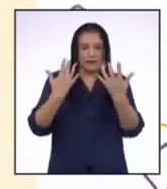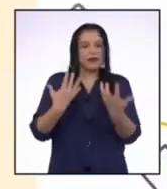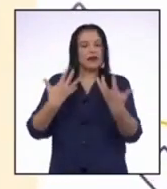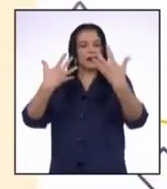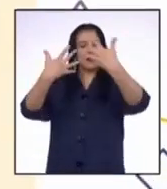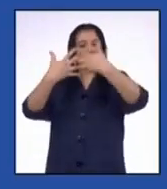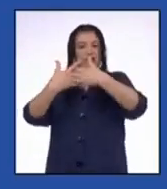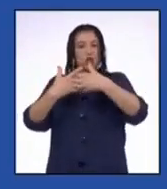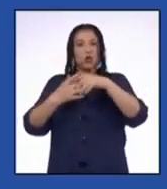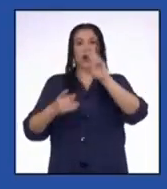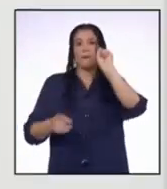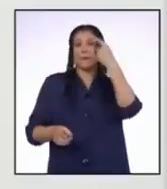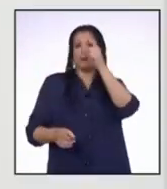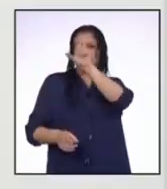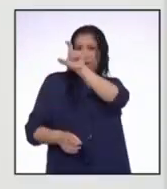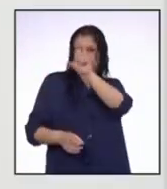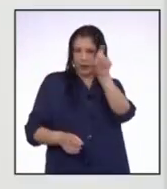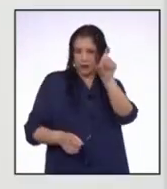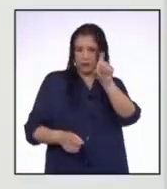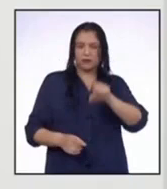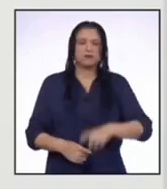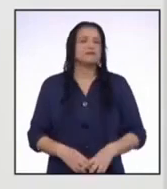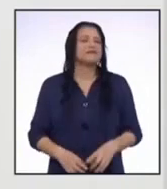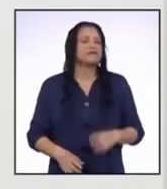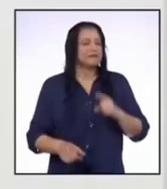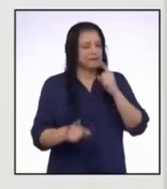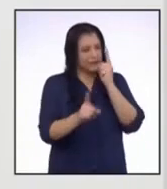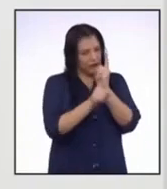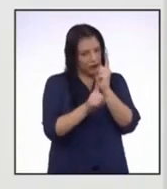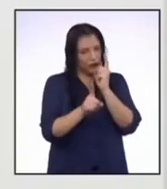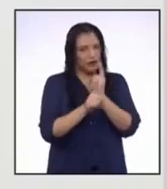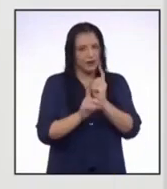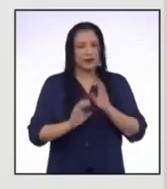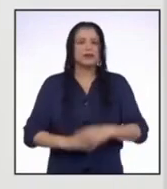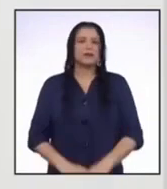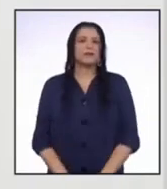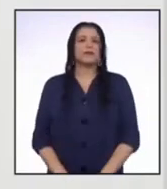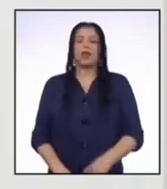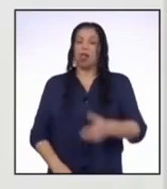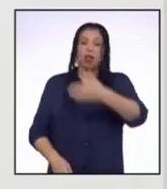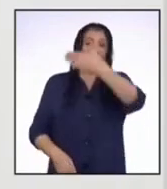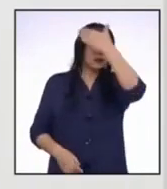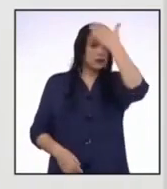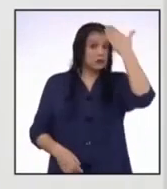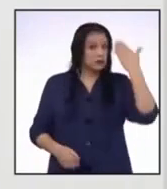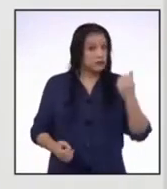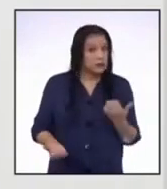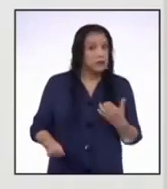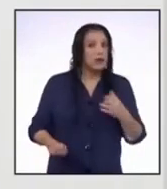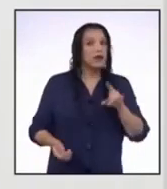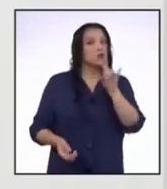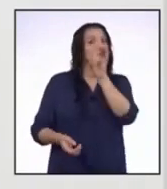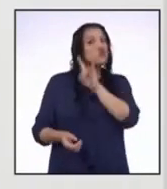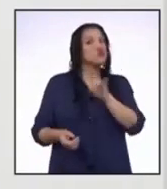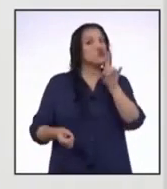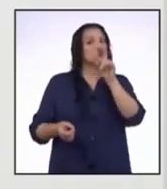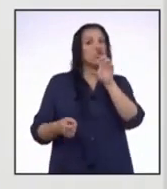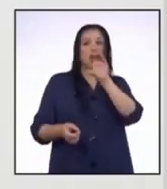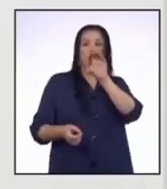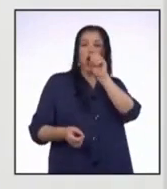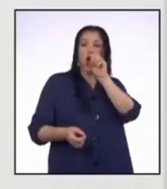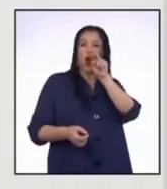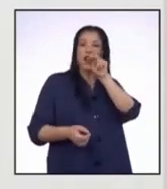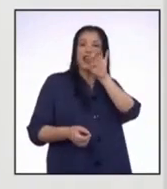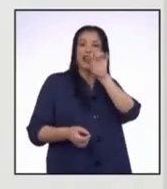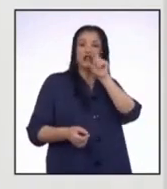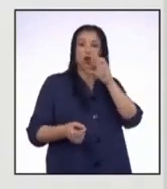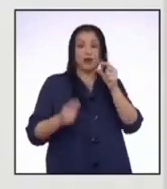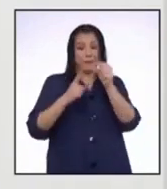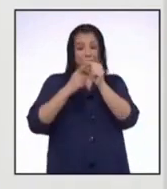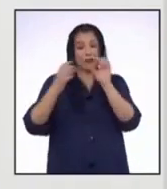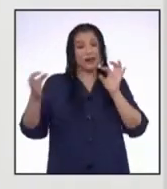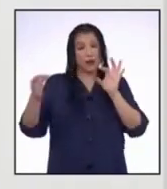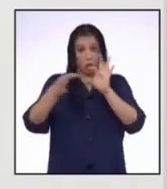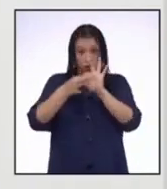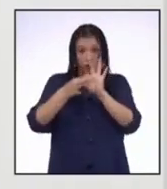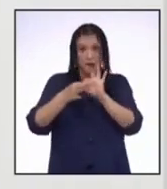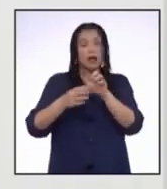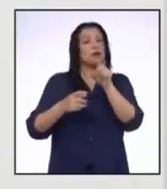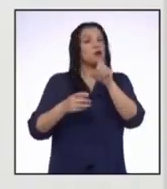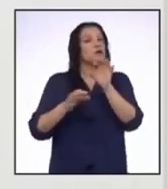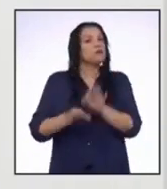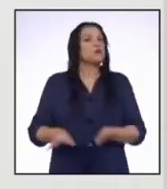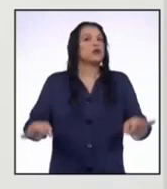el párrafo anterior. Así es. No olvidemos que el uso de los conectores es muy